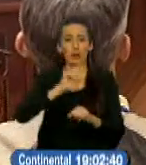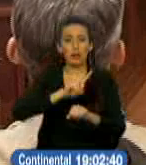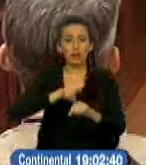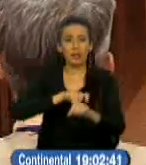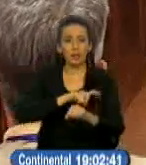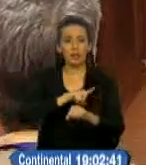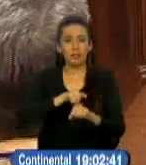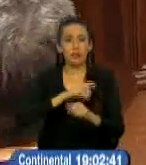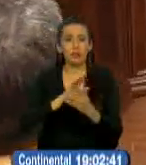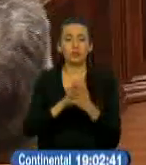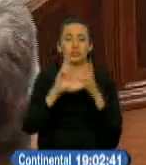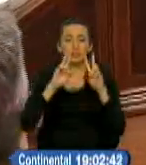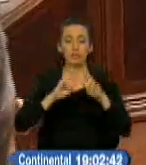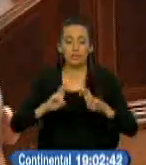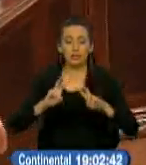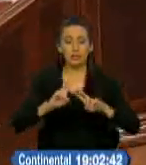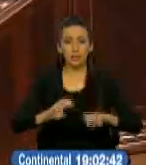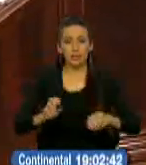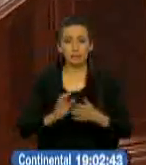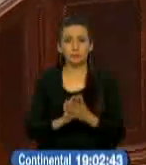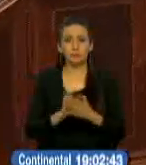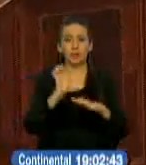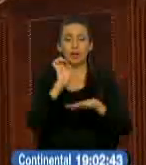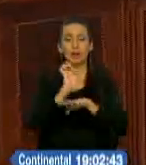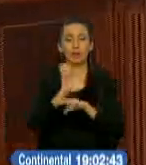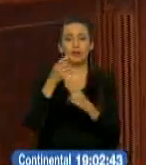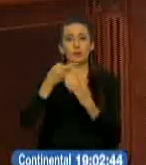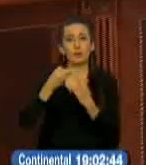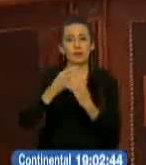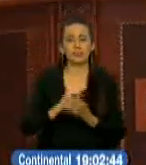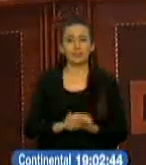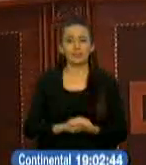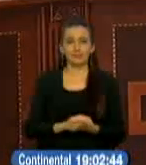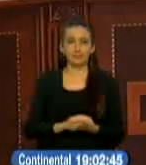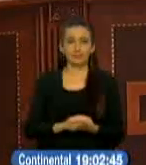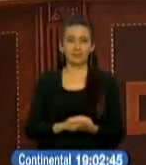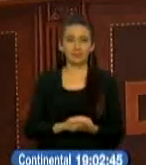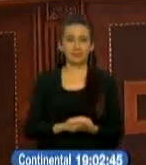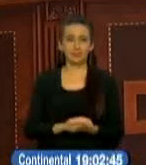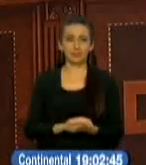realizando sobre los recursos presentados. César García, Ecuador TV.